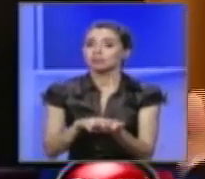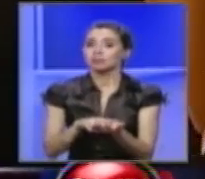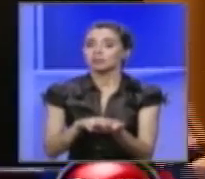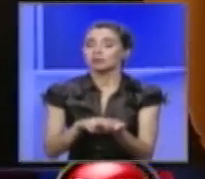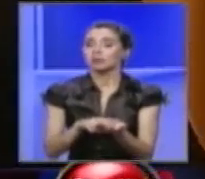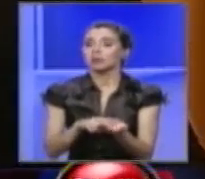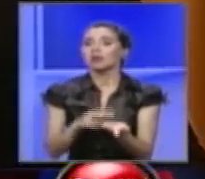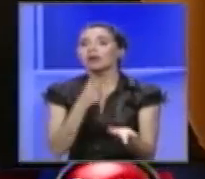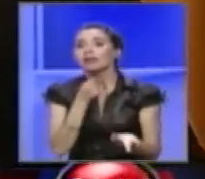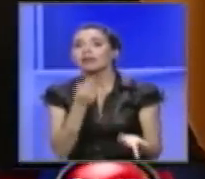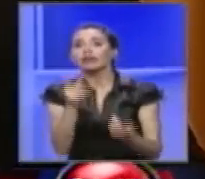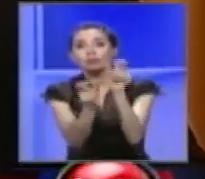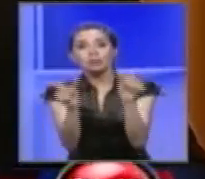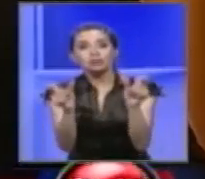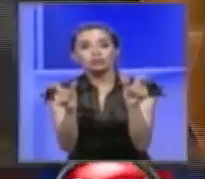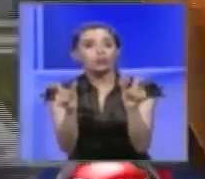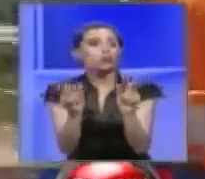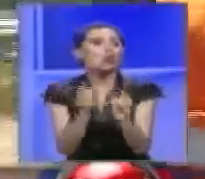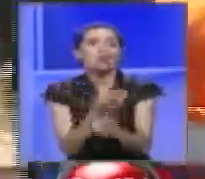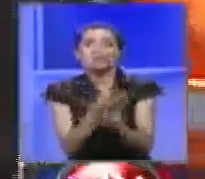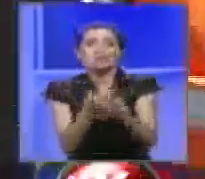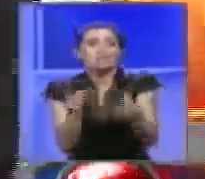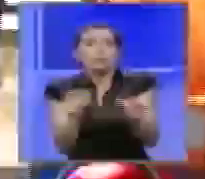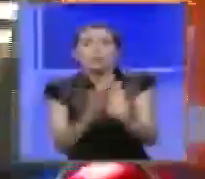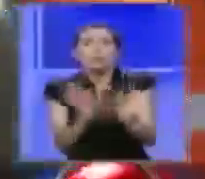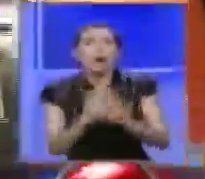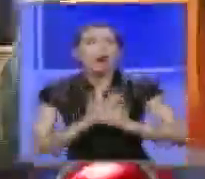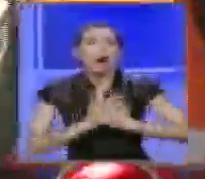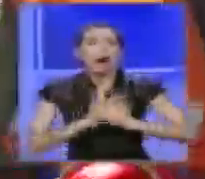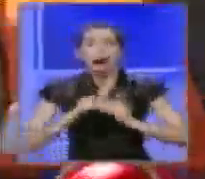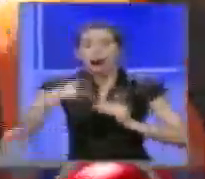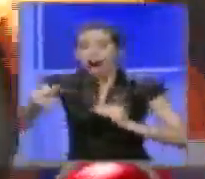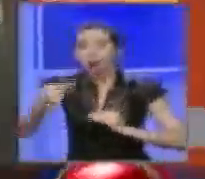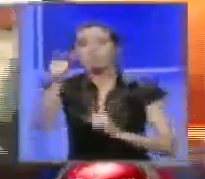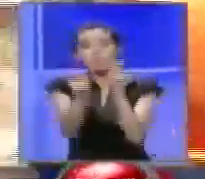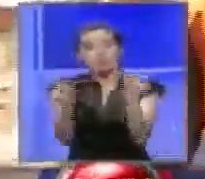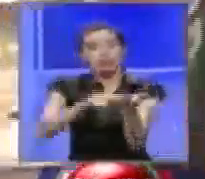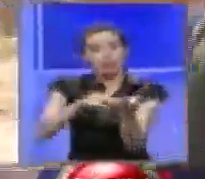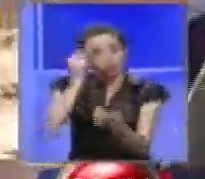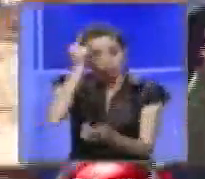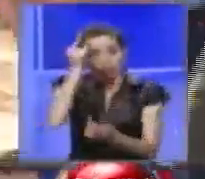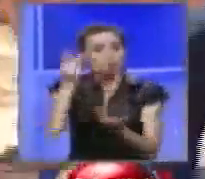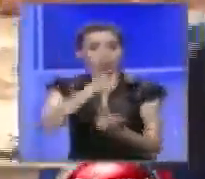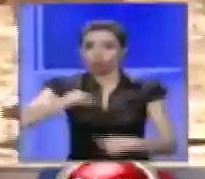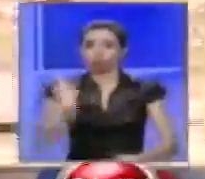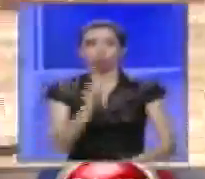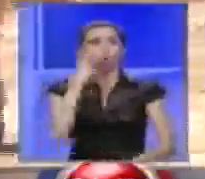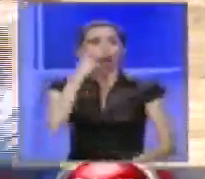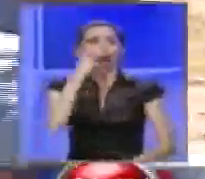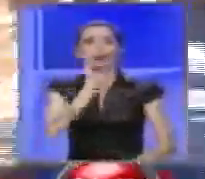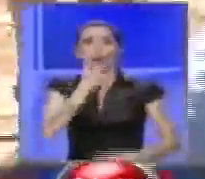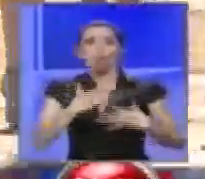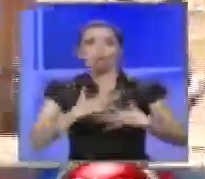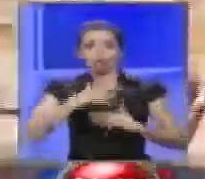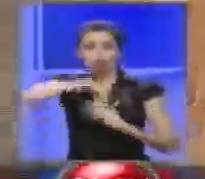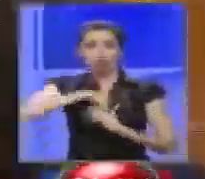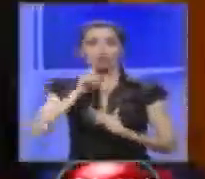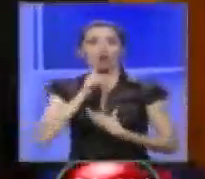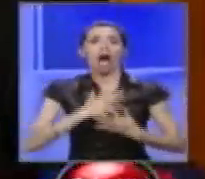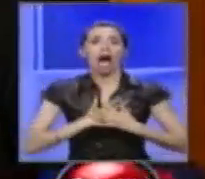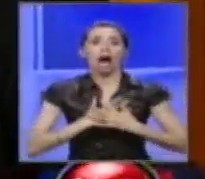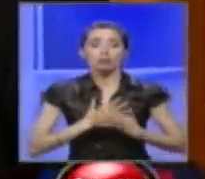lo que quiero es que la gente simplemente ame y que de verdad entienda que estamos hechos de carne y hueso y que somos amor. Ricky, en